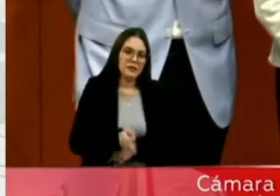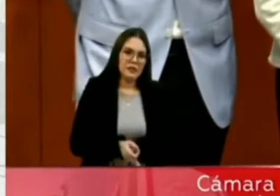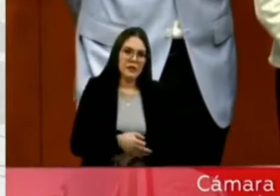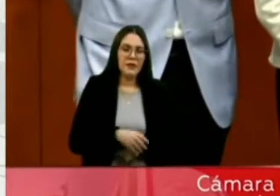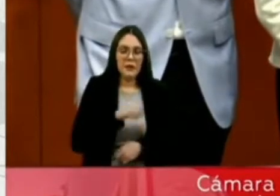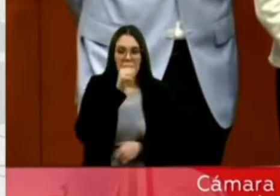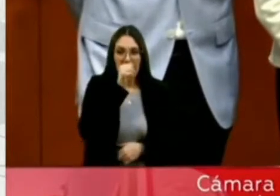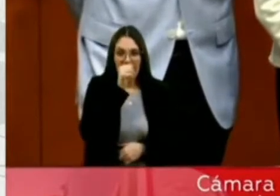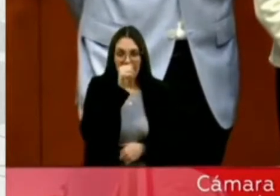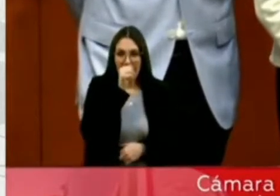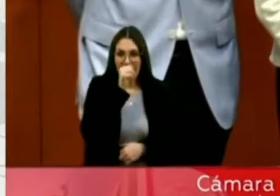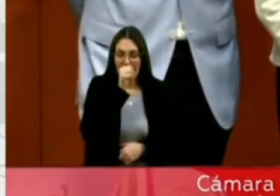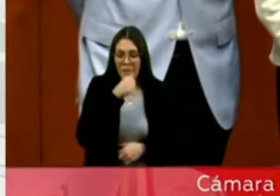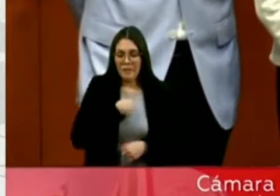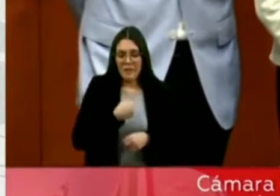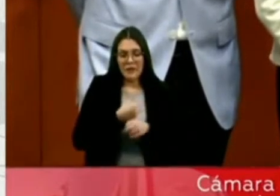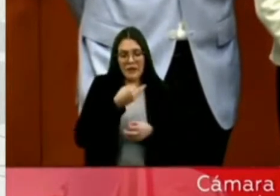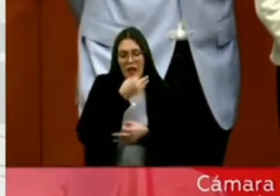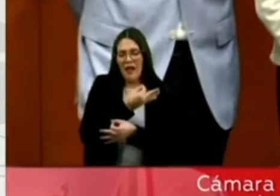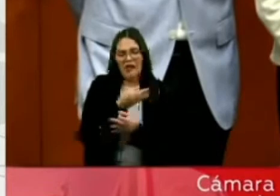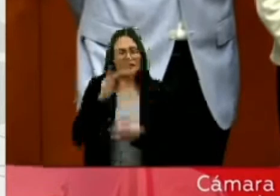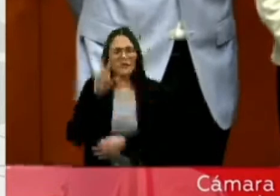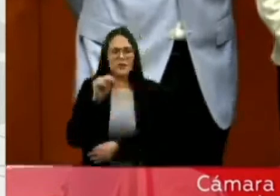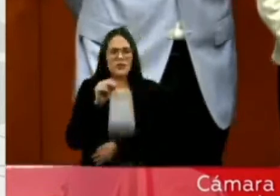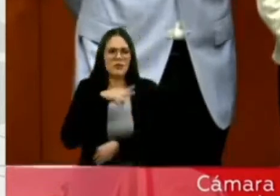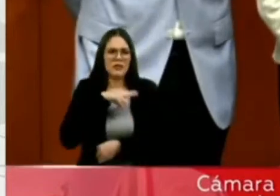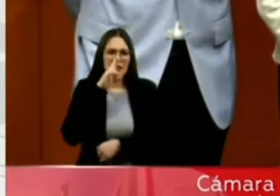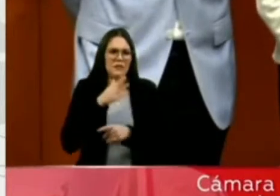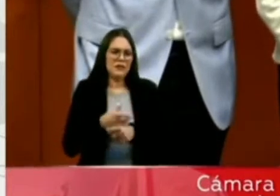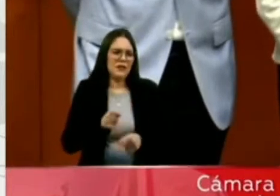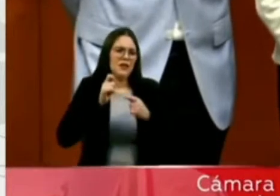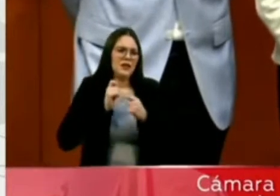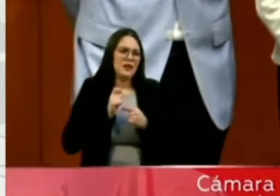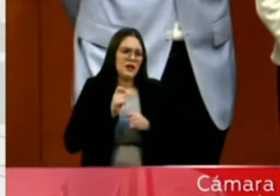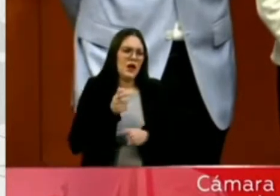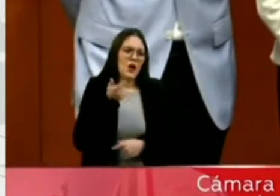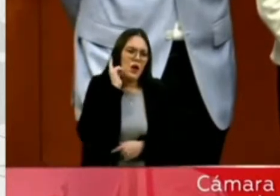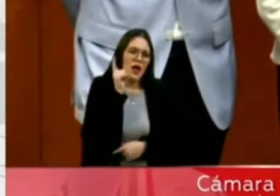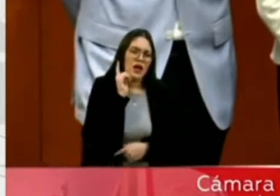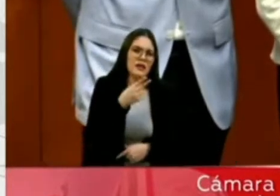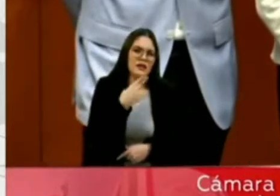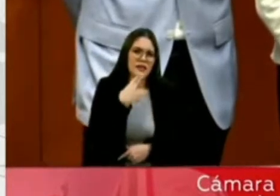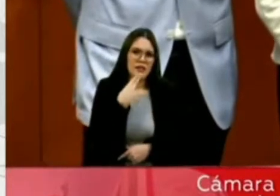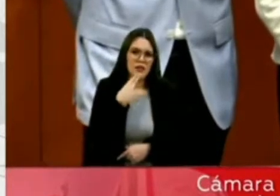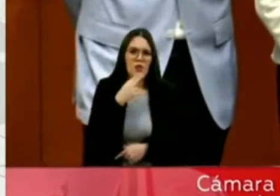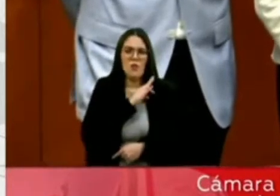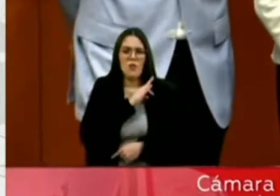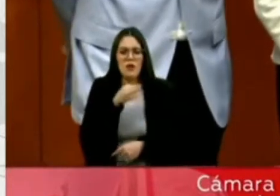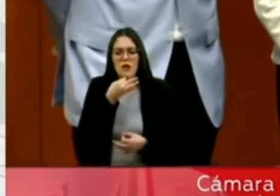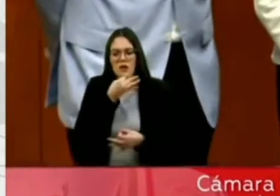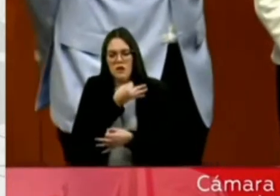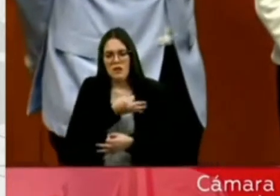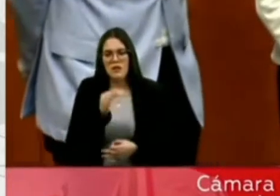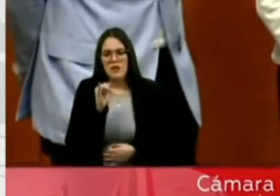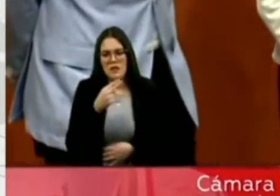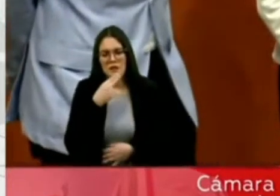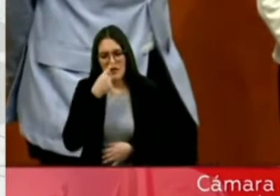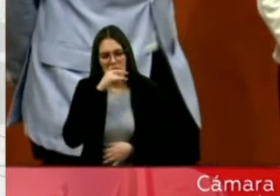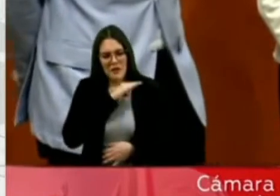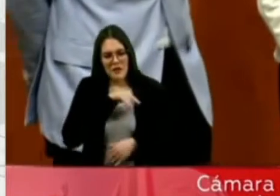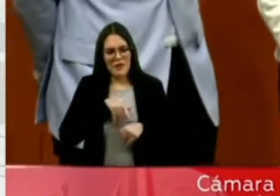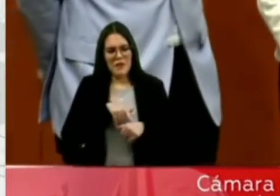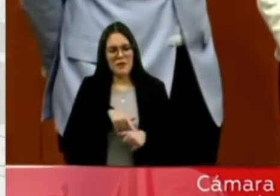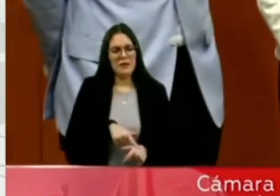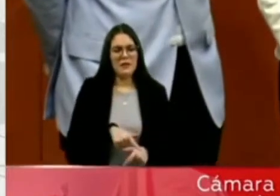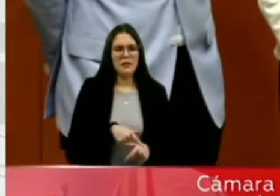a mí aquí ventilarla, pero sería de mucha utilidad para darle seguimiento